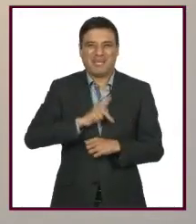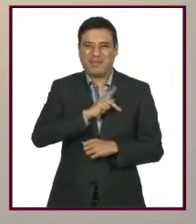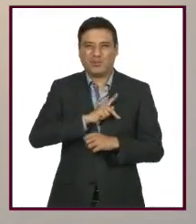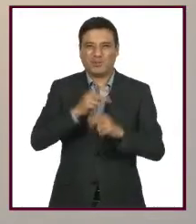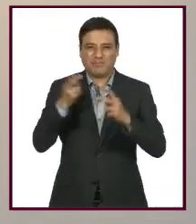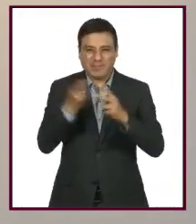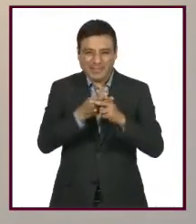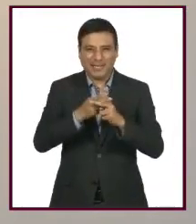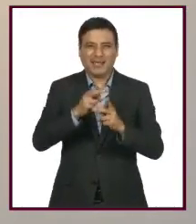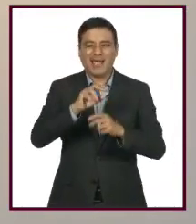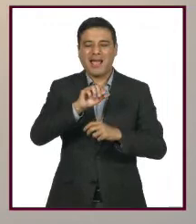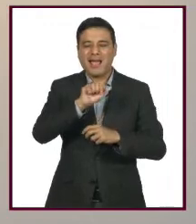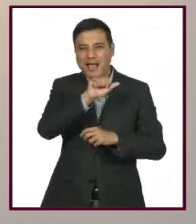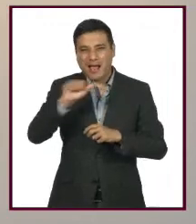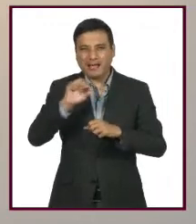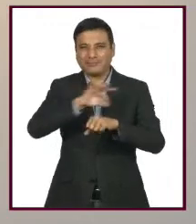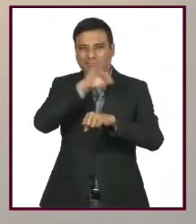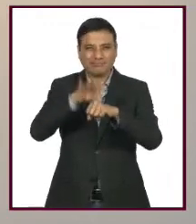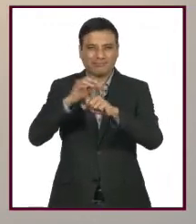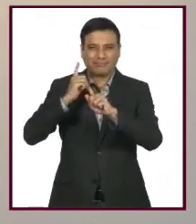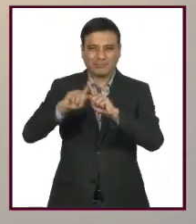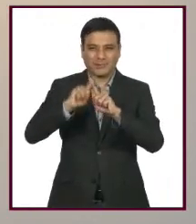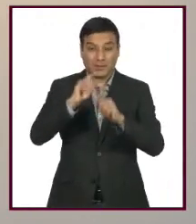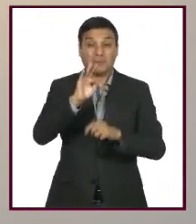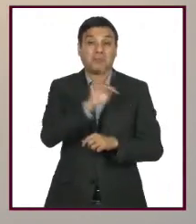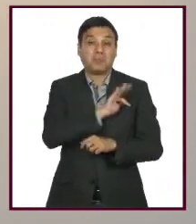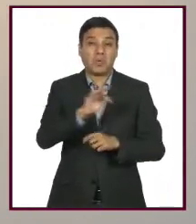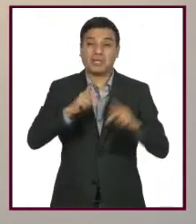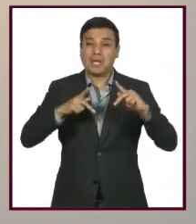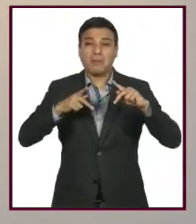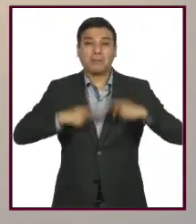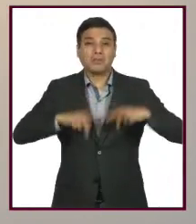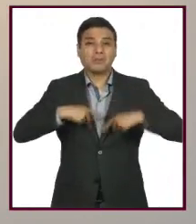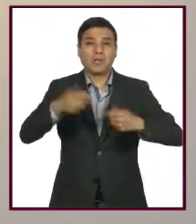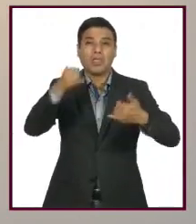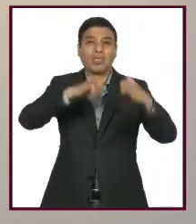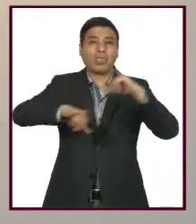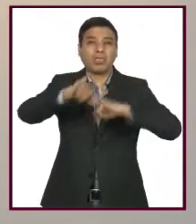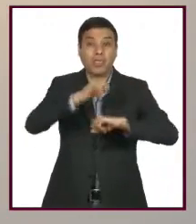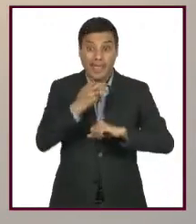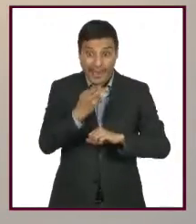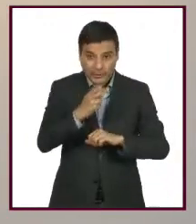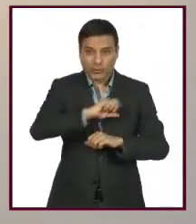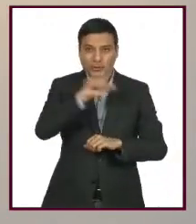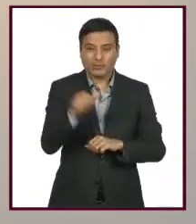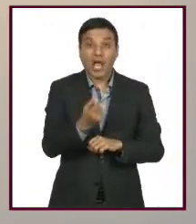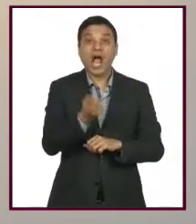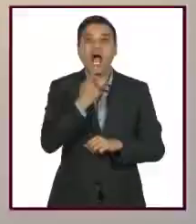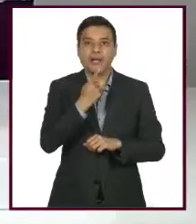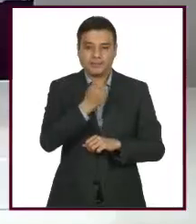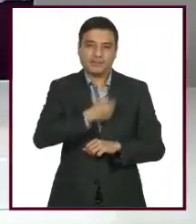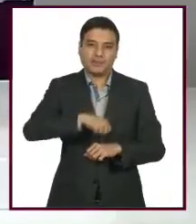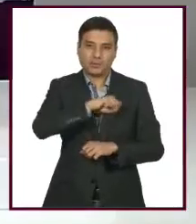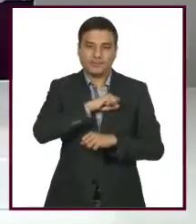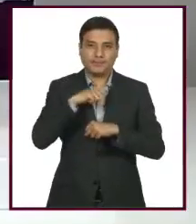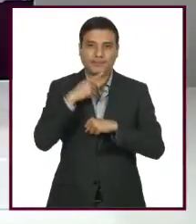que muchas veces se desconoce y que pues son realmente peligrosas para la salud, ¿no? También nos preguntan